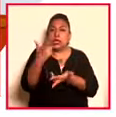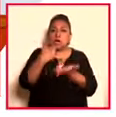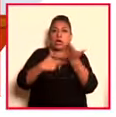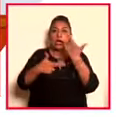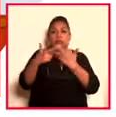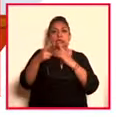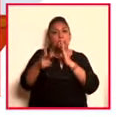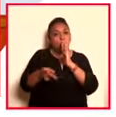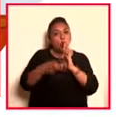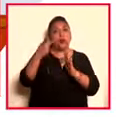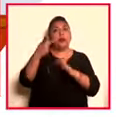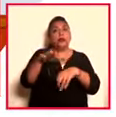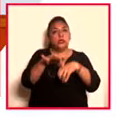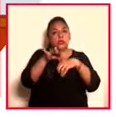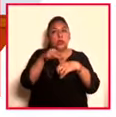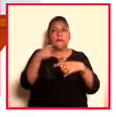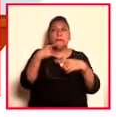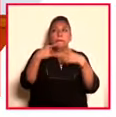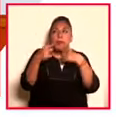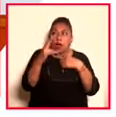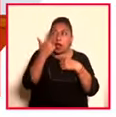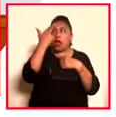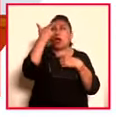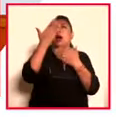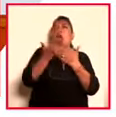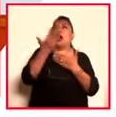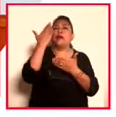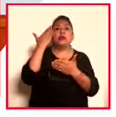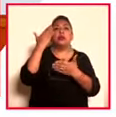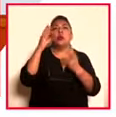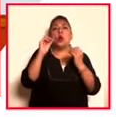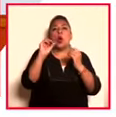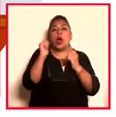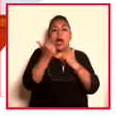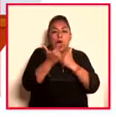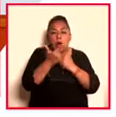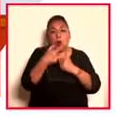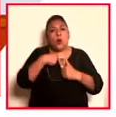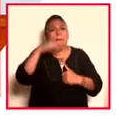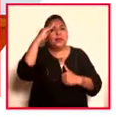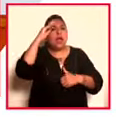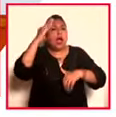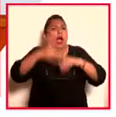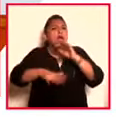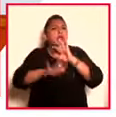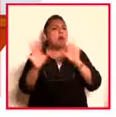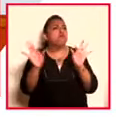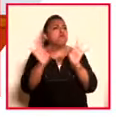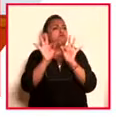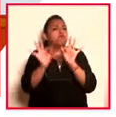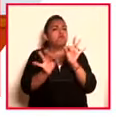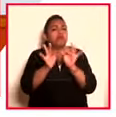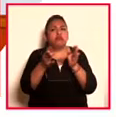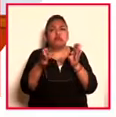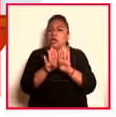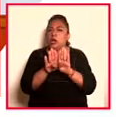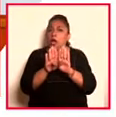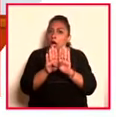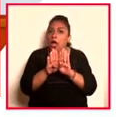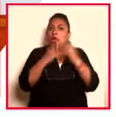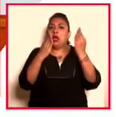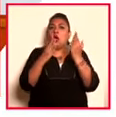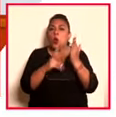volver a revivir esa conversación, inacabar algo que se pensaba que ya estaba cerrado, volverlo a abrir,